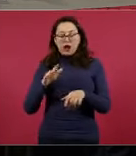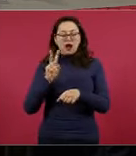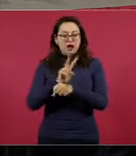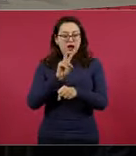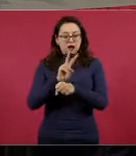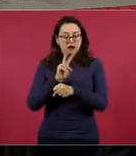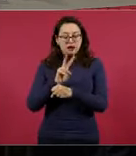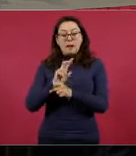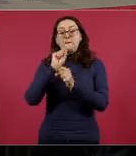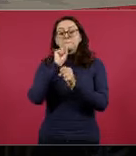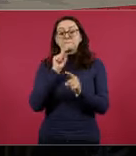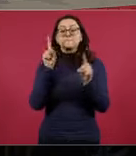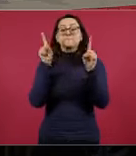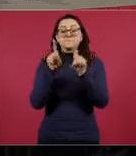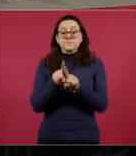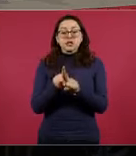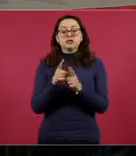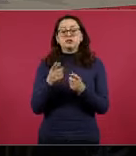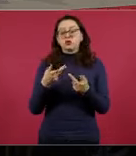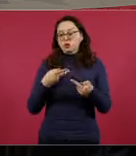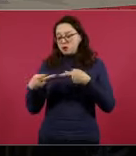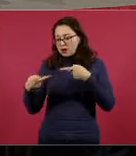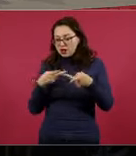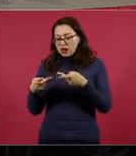las rutas respectivas.